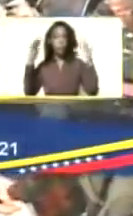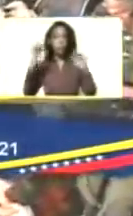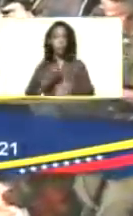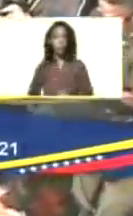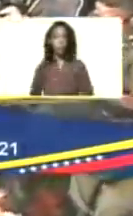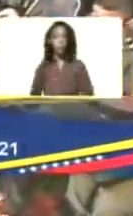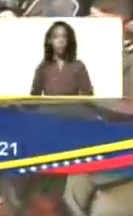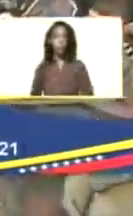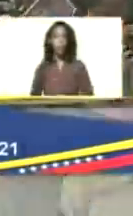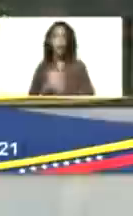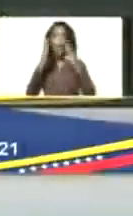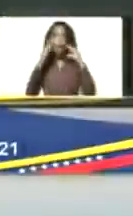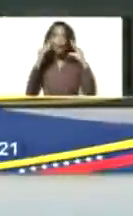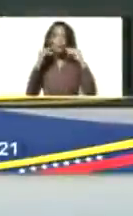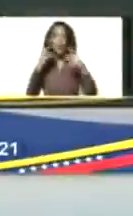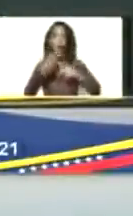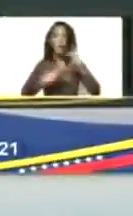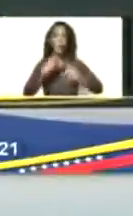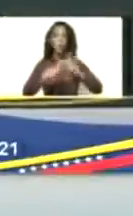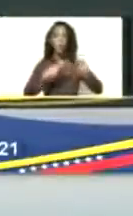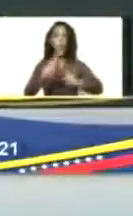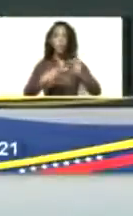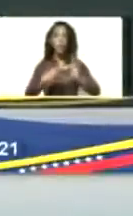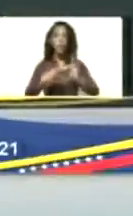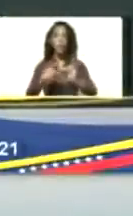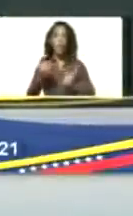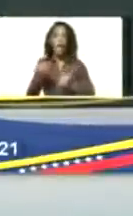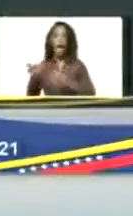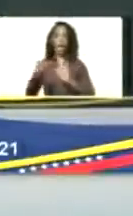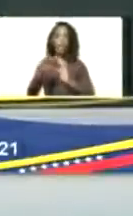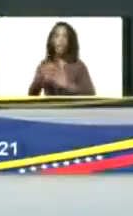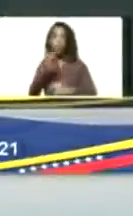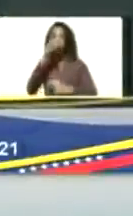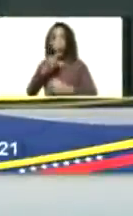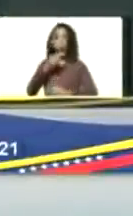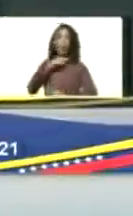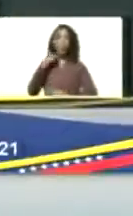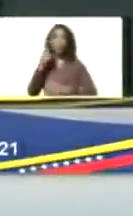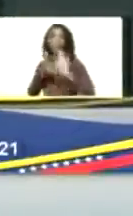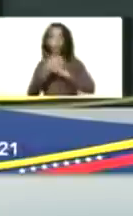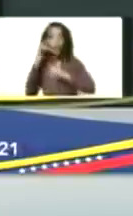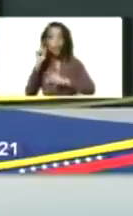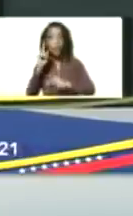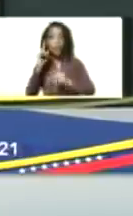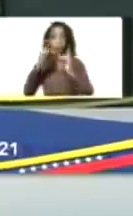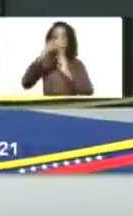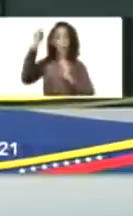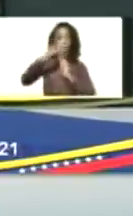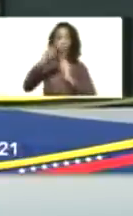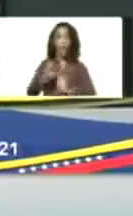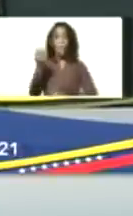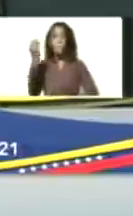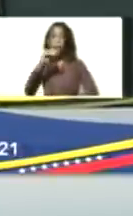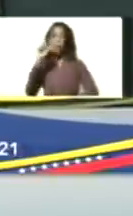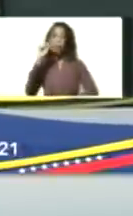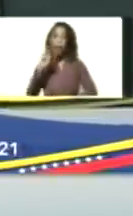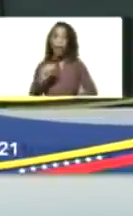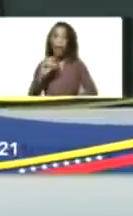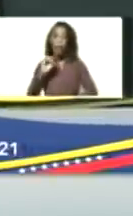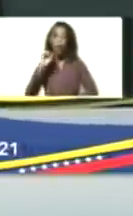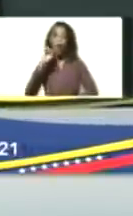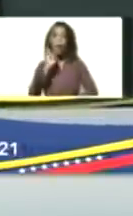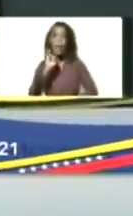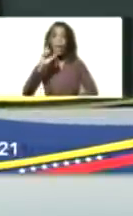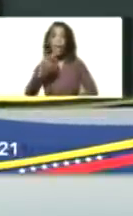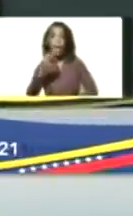Y la experiencia de la producción de antivenenos utilizando plataformas tecnológicas más económicas como la IGY, que es una